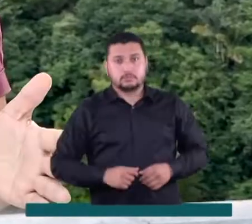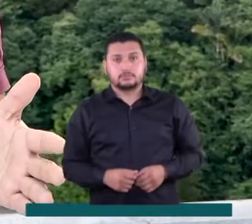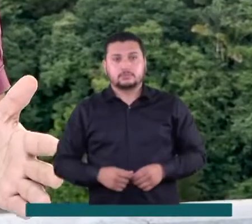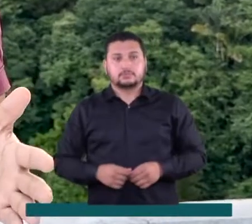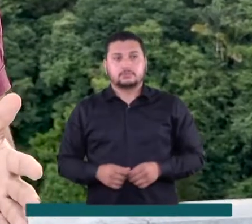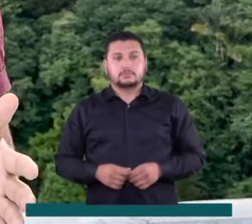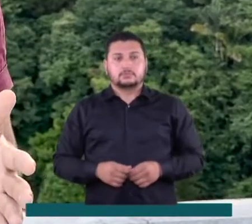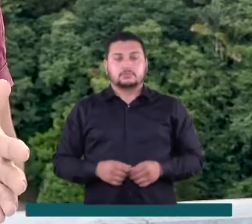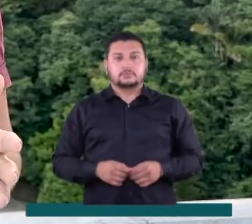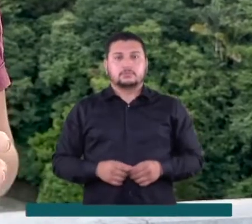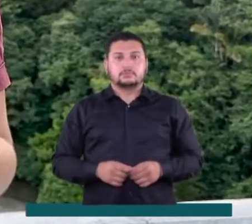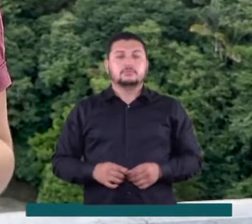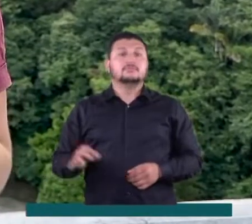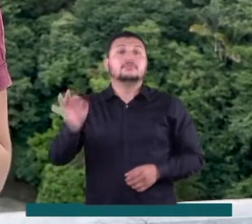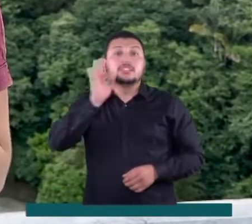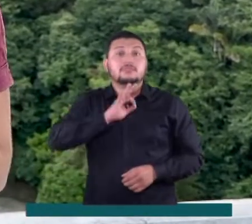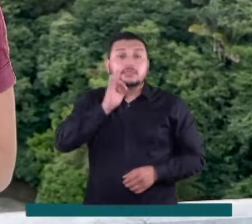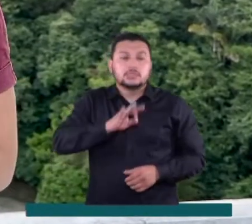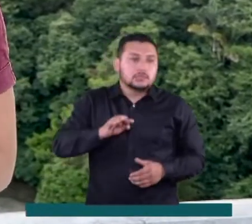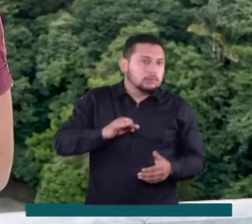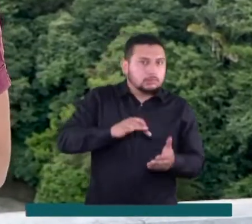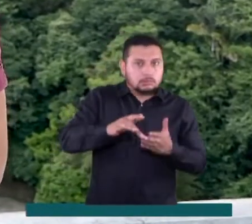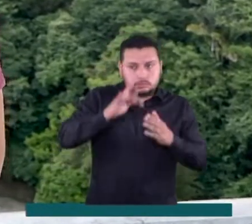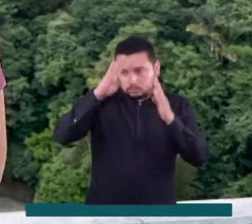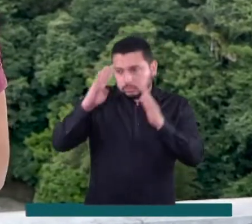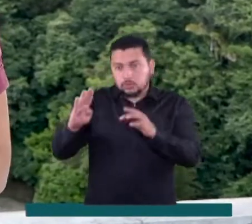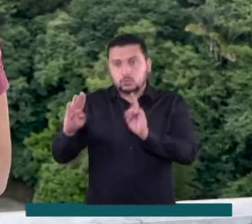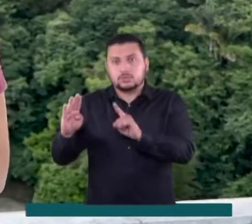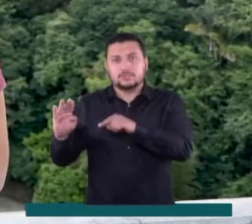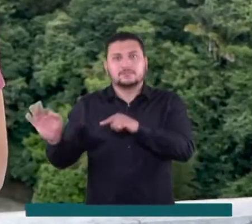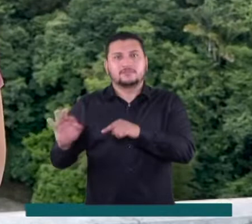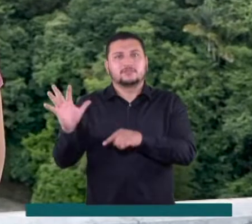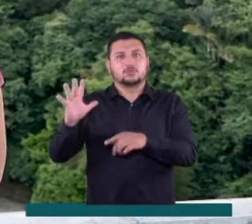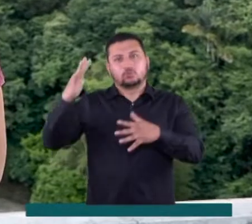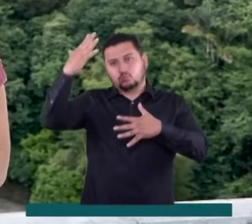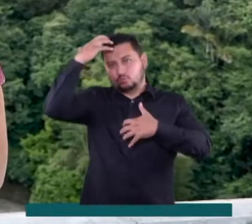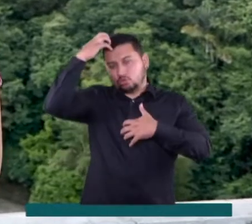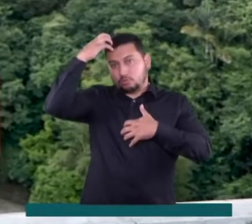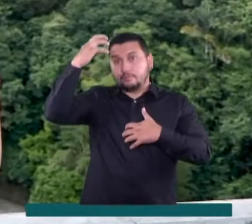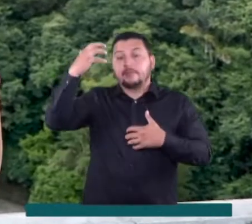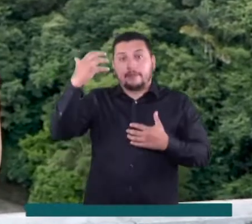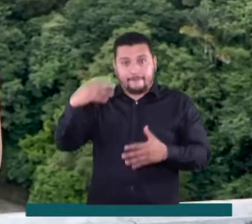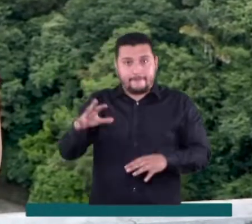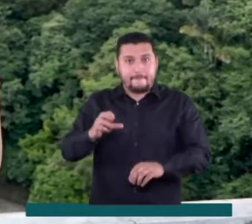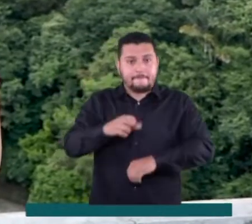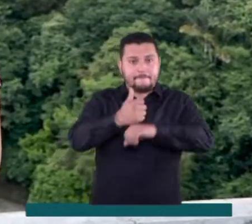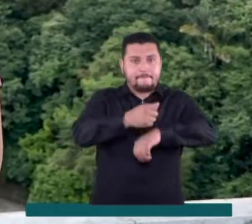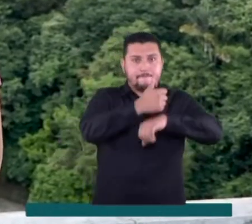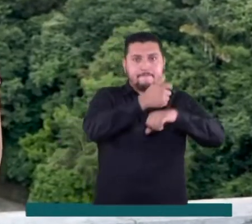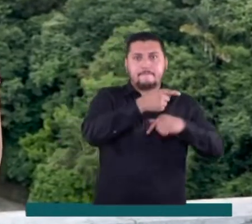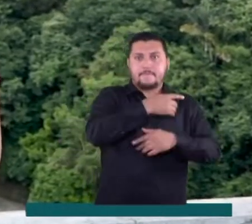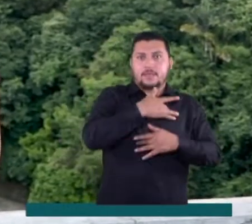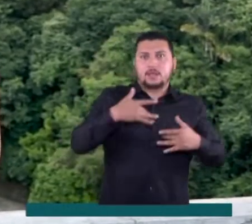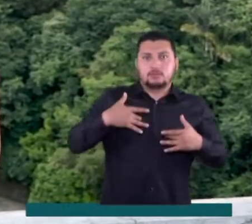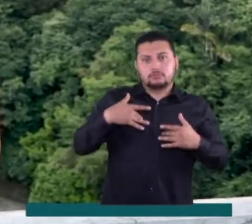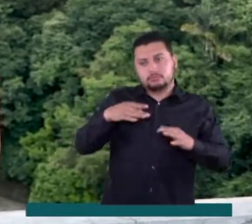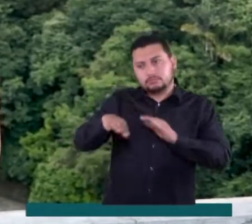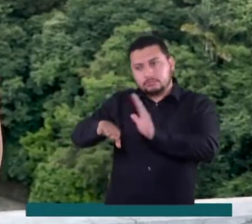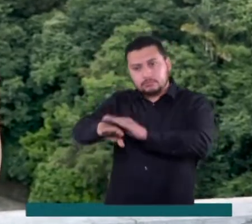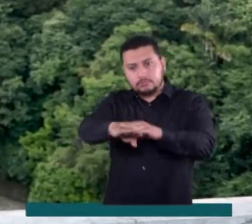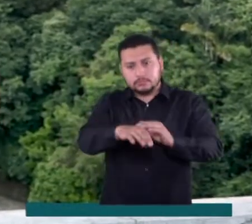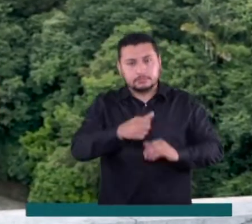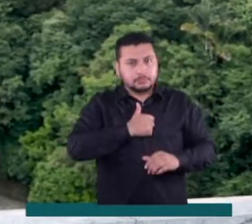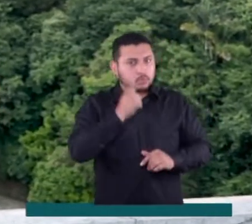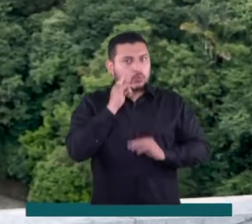Pues hay alerta en Villavicencio por el aumento en la última semana de casos de viruela del mono. Las autoridades de salud hacen un llamado al autocuidado,